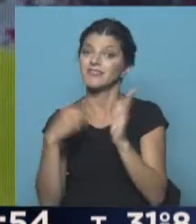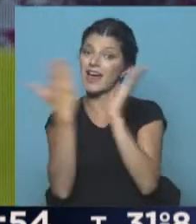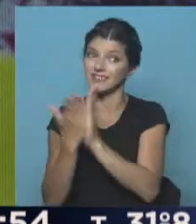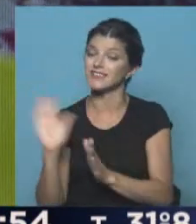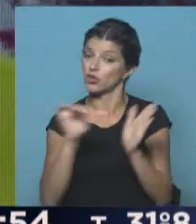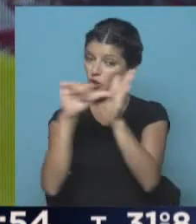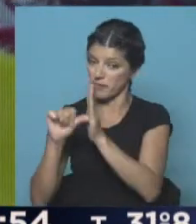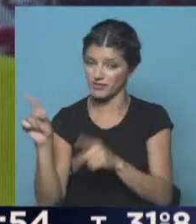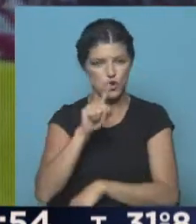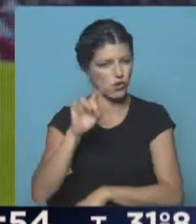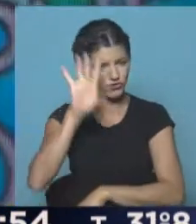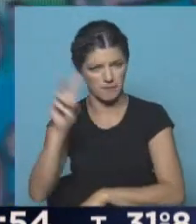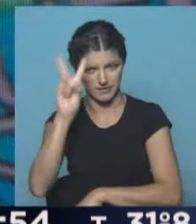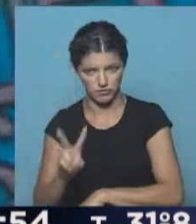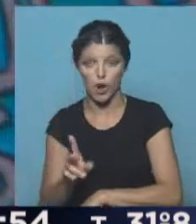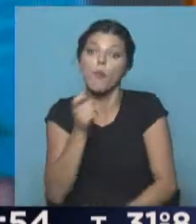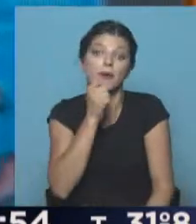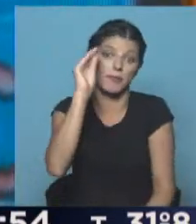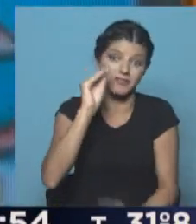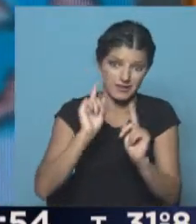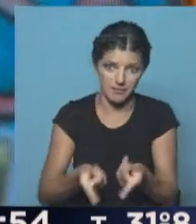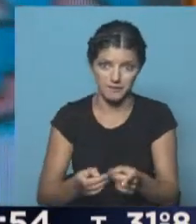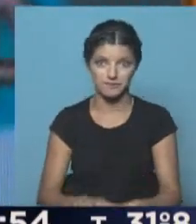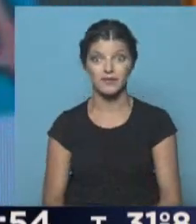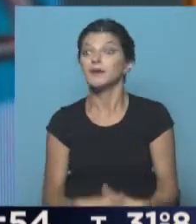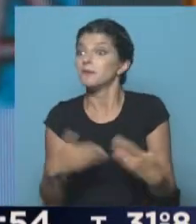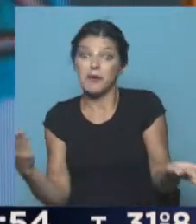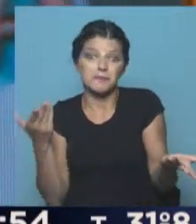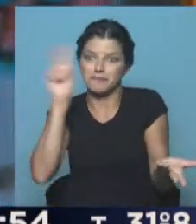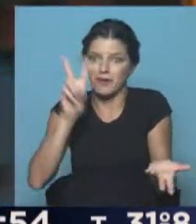sino también, me parece a mí, en Brasil en este momento. Bueno, como se ve, Venezuela